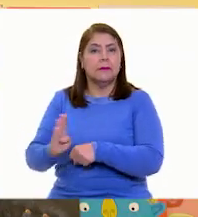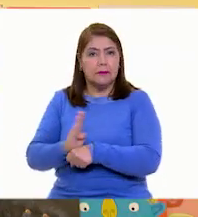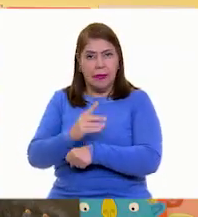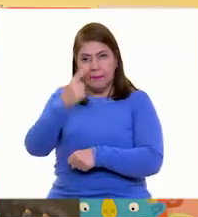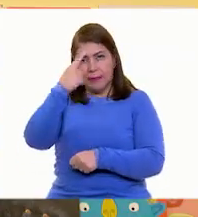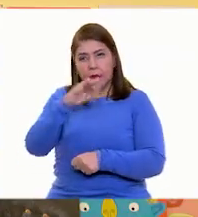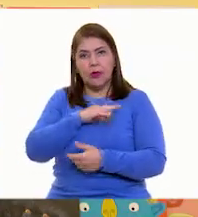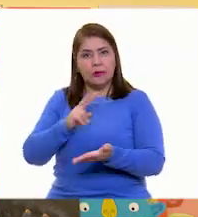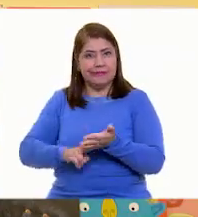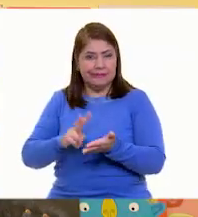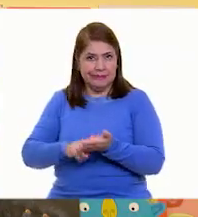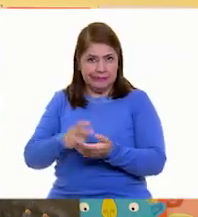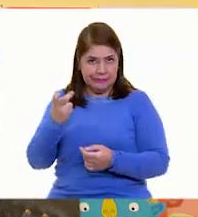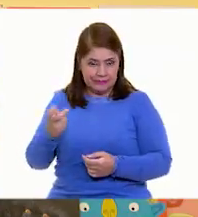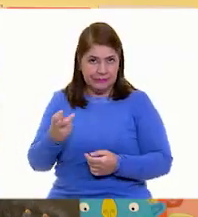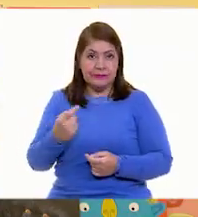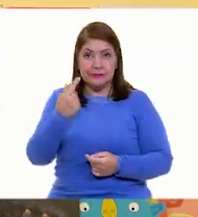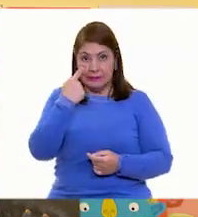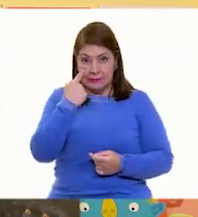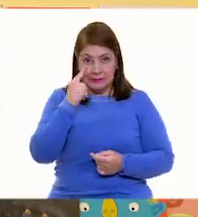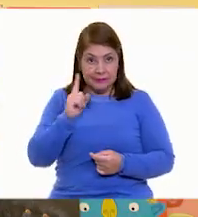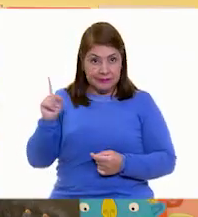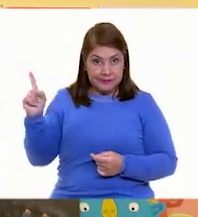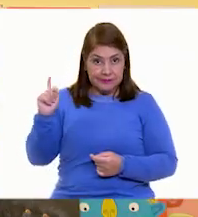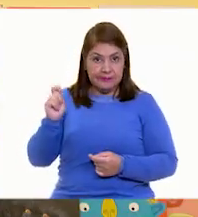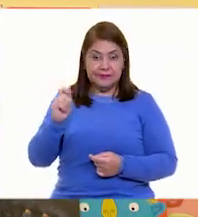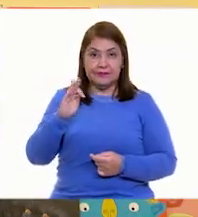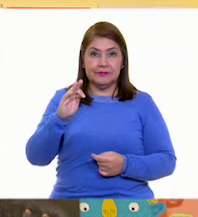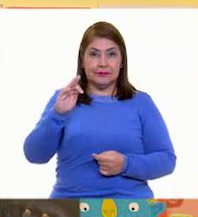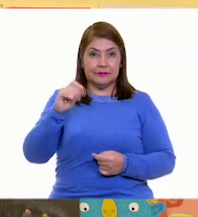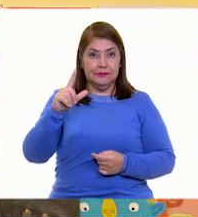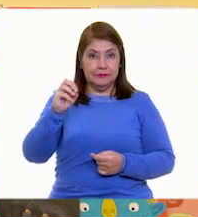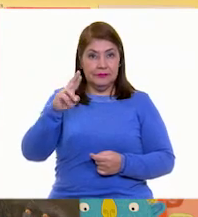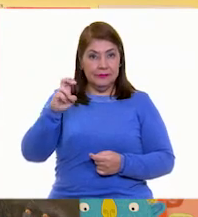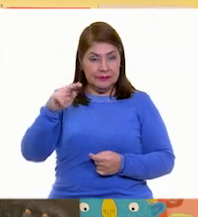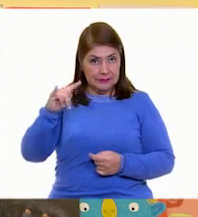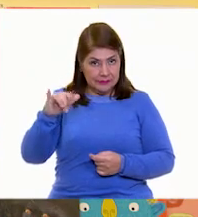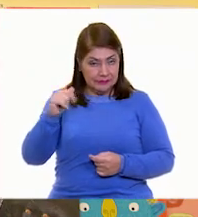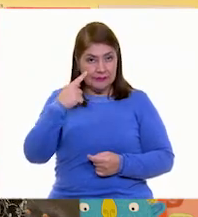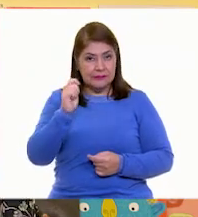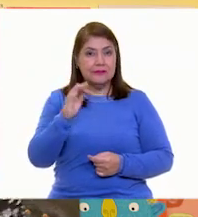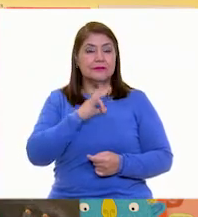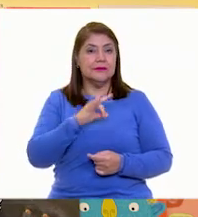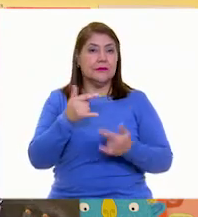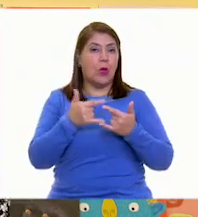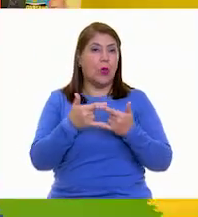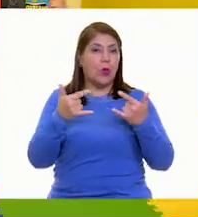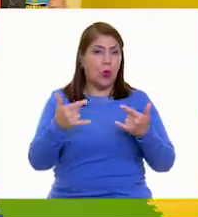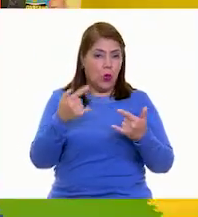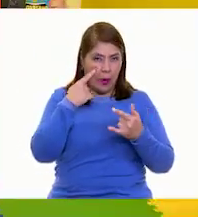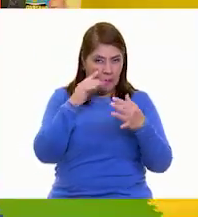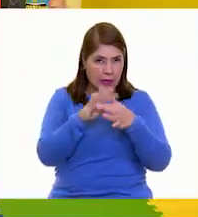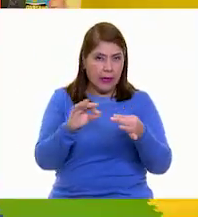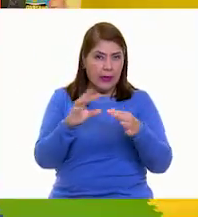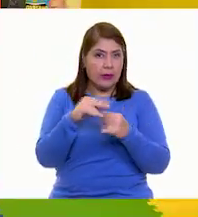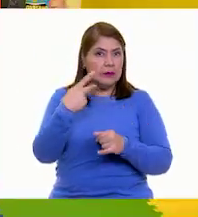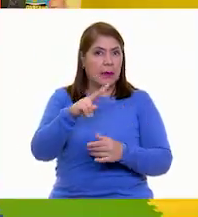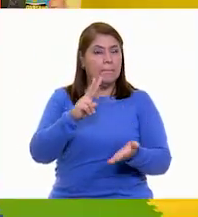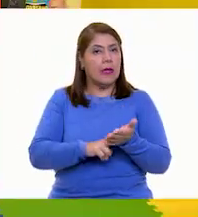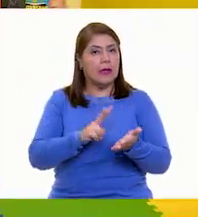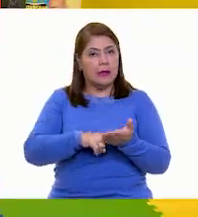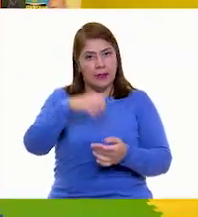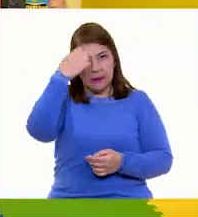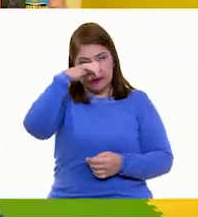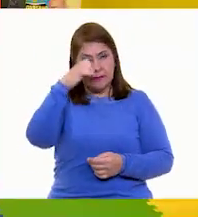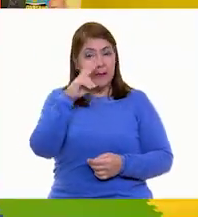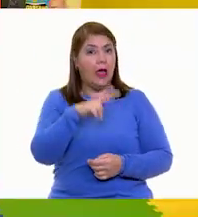podrán apreciar. Mira, aquí viene Florentina a contarnos su valiosa experiencia. Ay, sí, ella siempre tiene